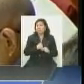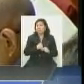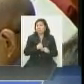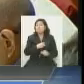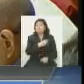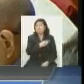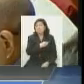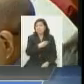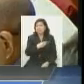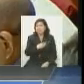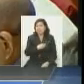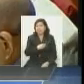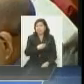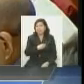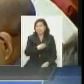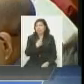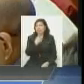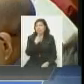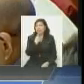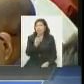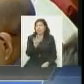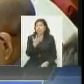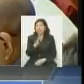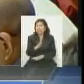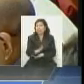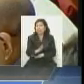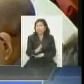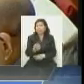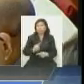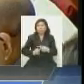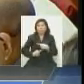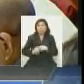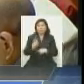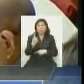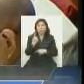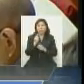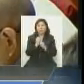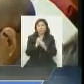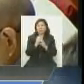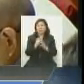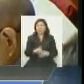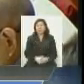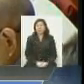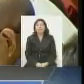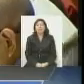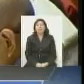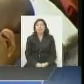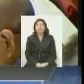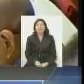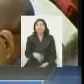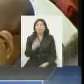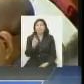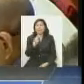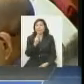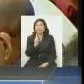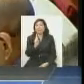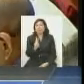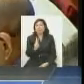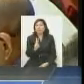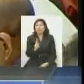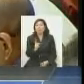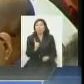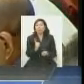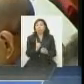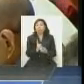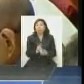Albán. Hemos ido a las 5 de la tarde y hemos regresado a la 1 de la madrugada para ver en qué condiciones se